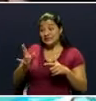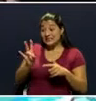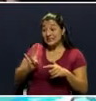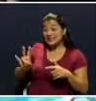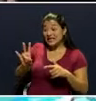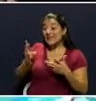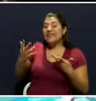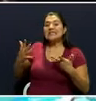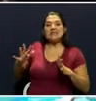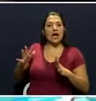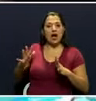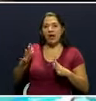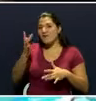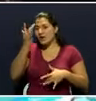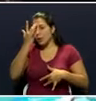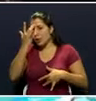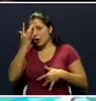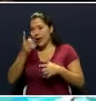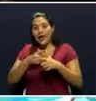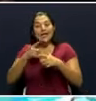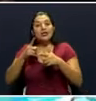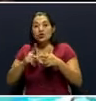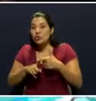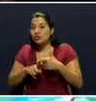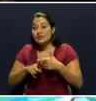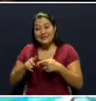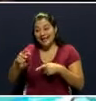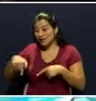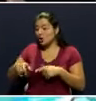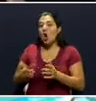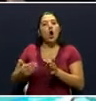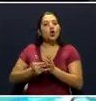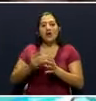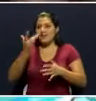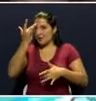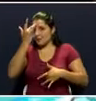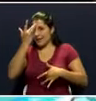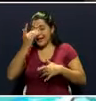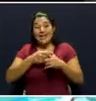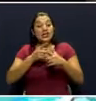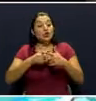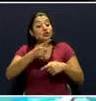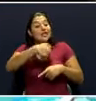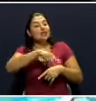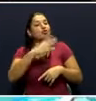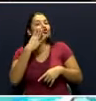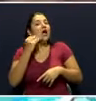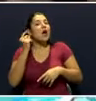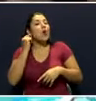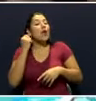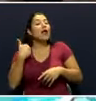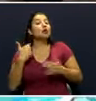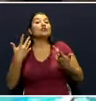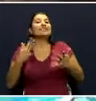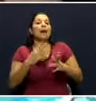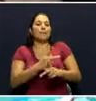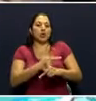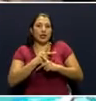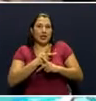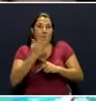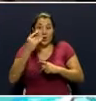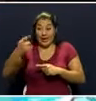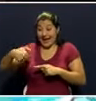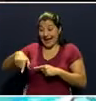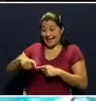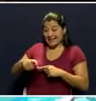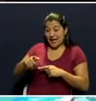del rebaño, la inmunidad del rebaño, que ellos van a quedar protegidos en ese ambiente porque ya ninguno de nosotros vamos a transmitir. Y